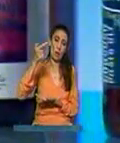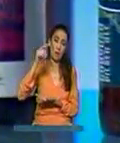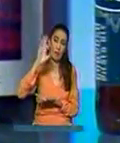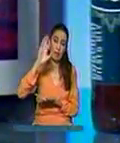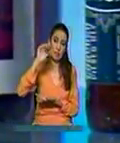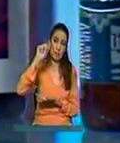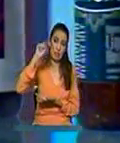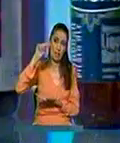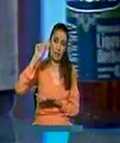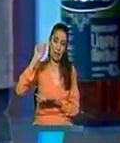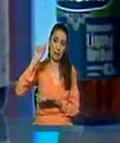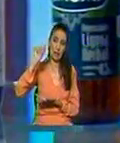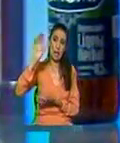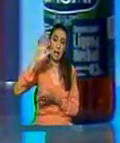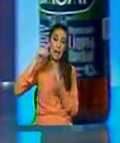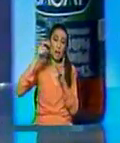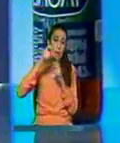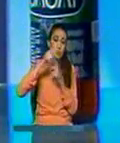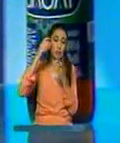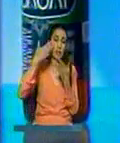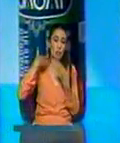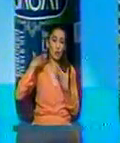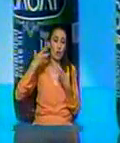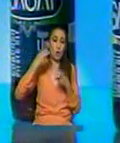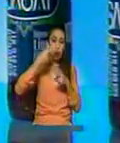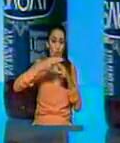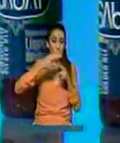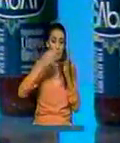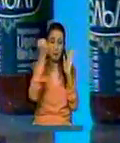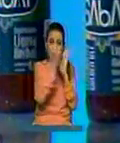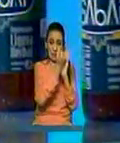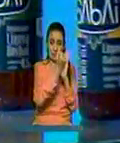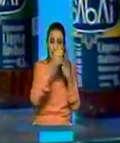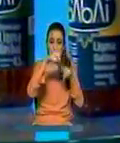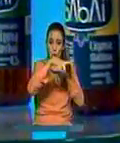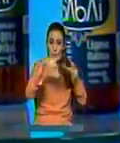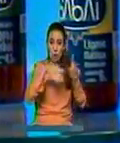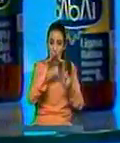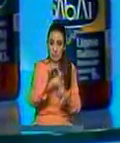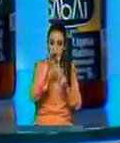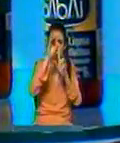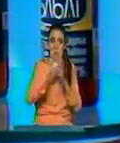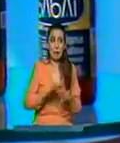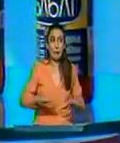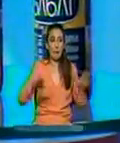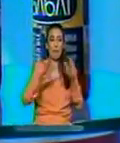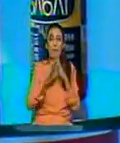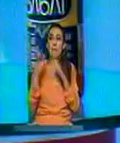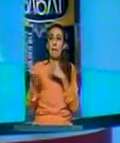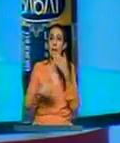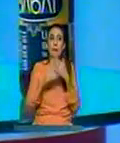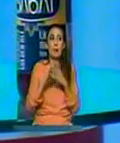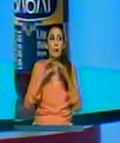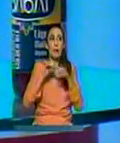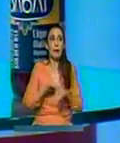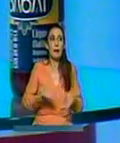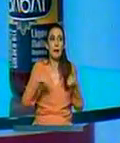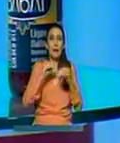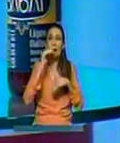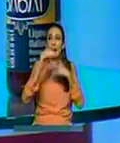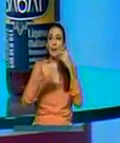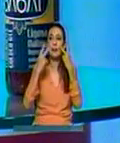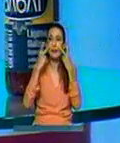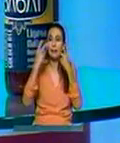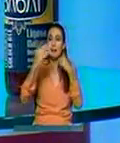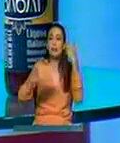columnas rojas. Ajá. Trato de poner los nombres en lugares locales. La segunda es una Indian Pale Ale, es Chaquiñán. El Chaquiñán va por el Chaquiñán que hay en Cumbayá,